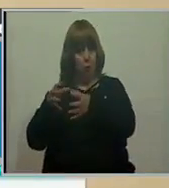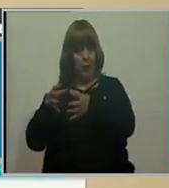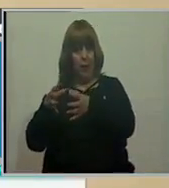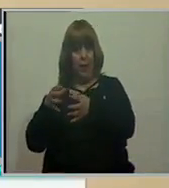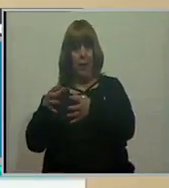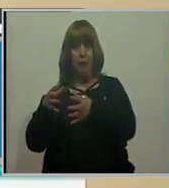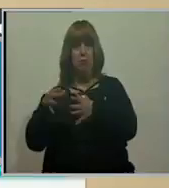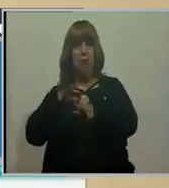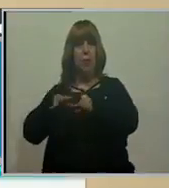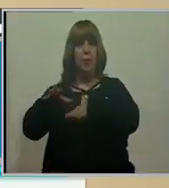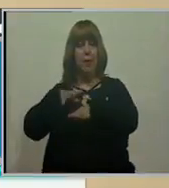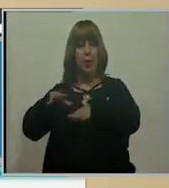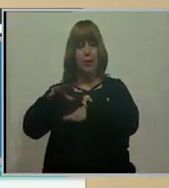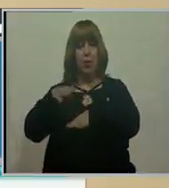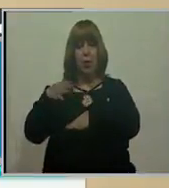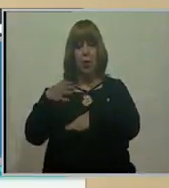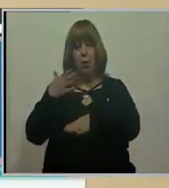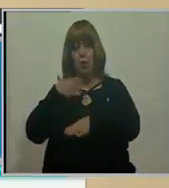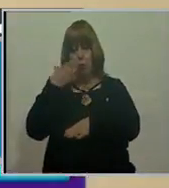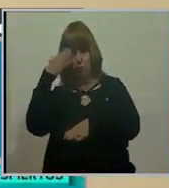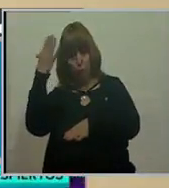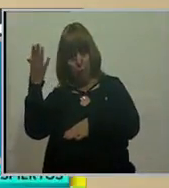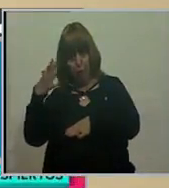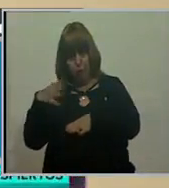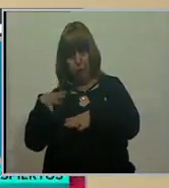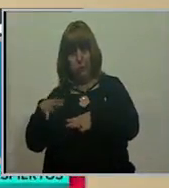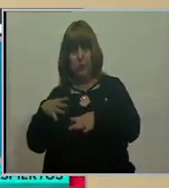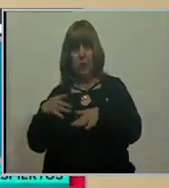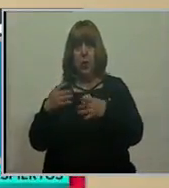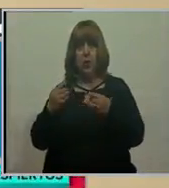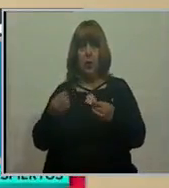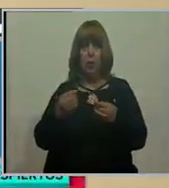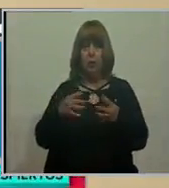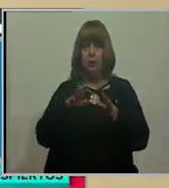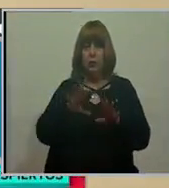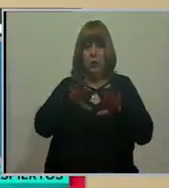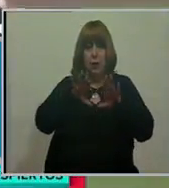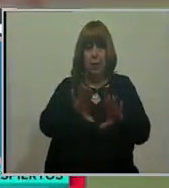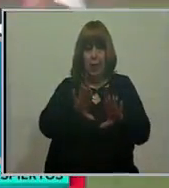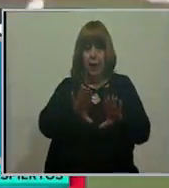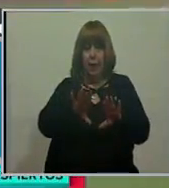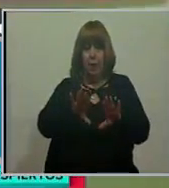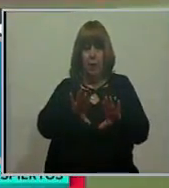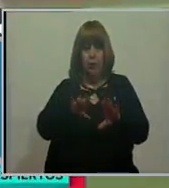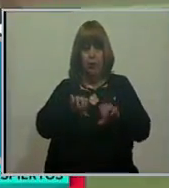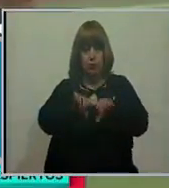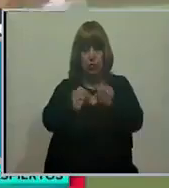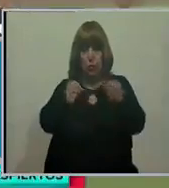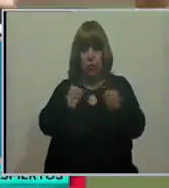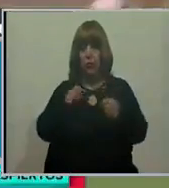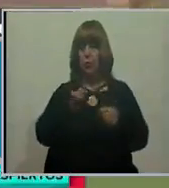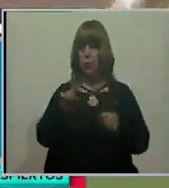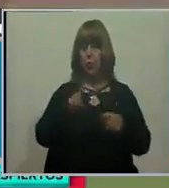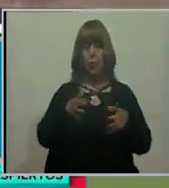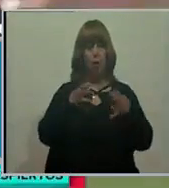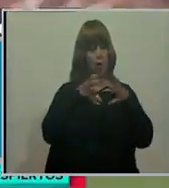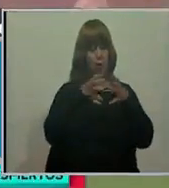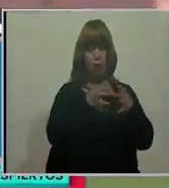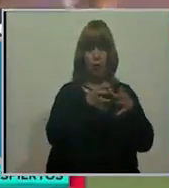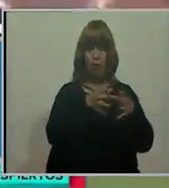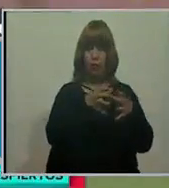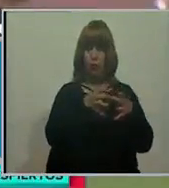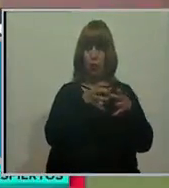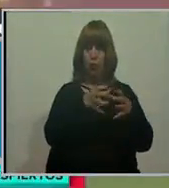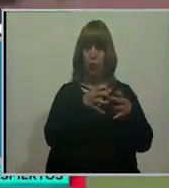cualquier otro hace una amenaza, vamos a parar de vivir la vida en todo el mundo. No, si el fútbol lo definimos como